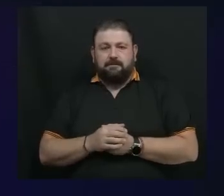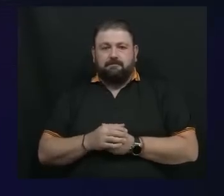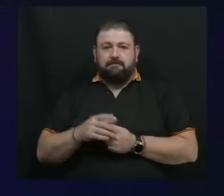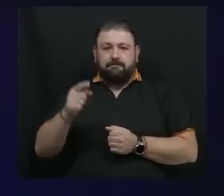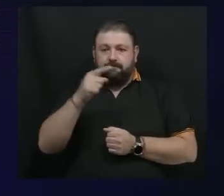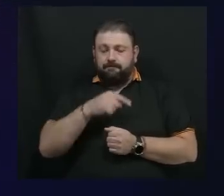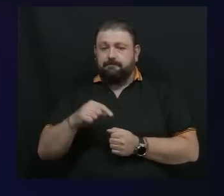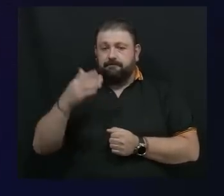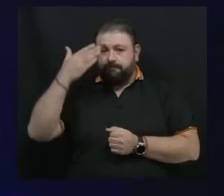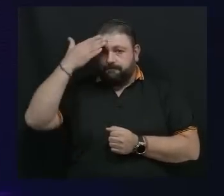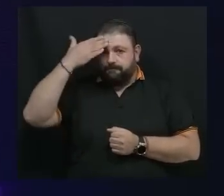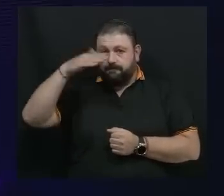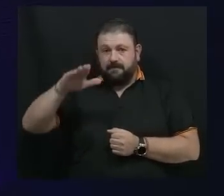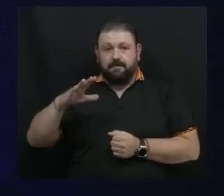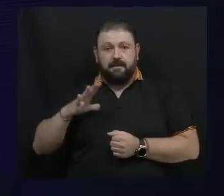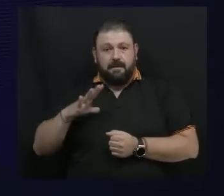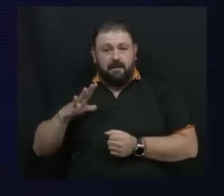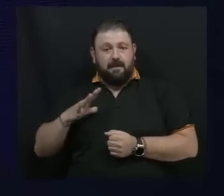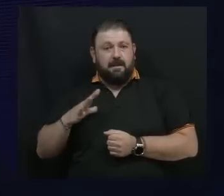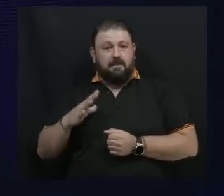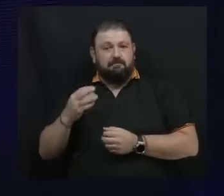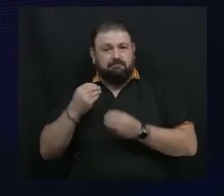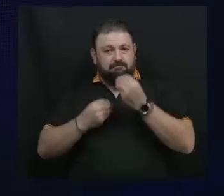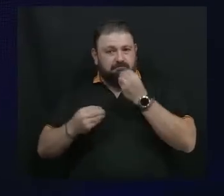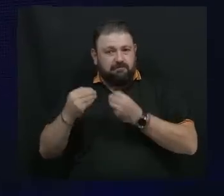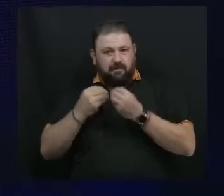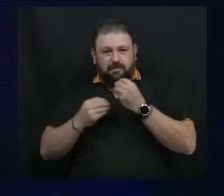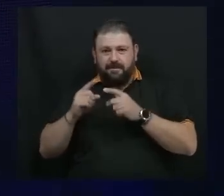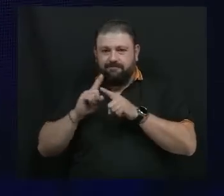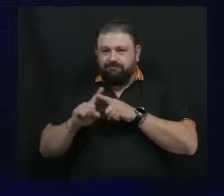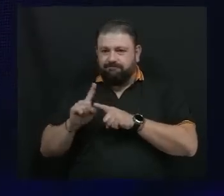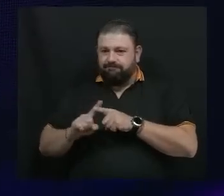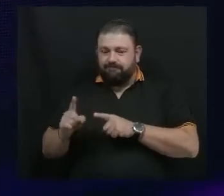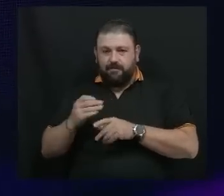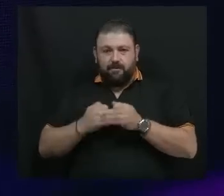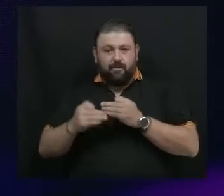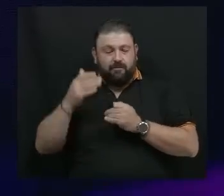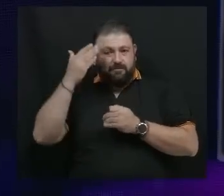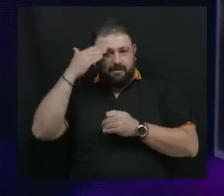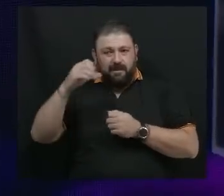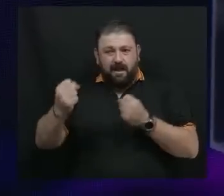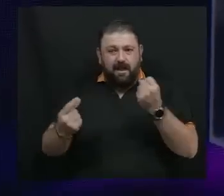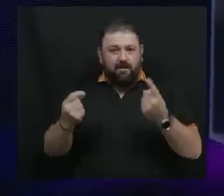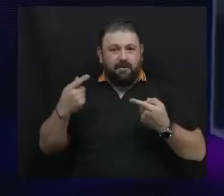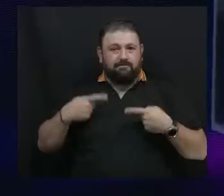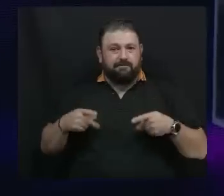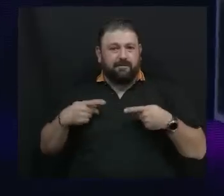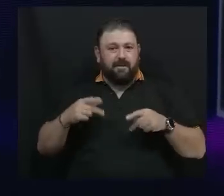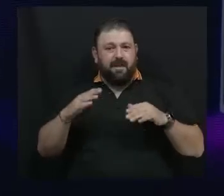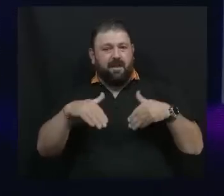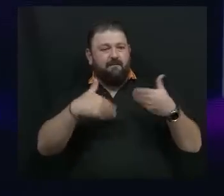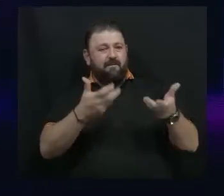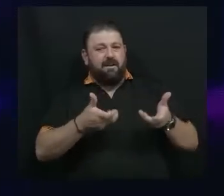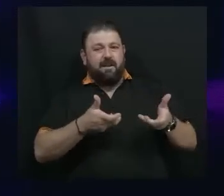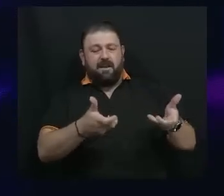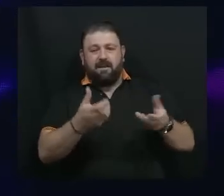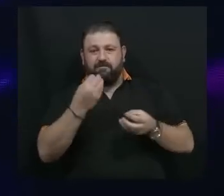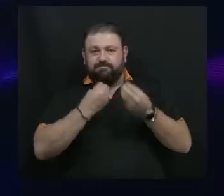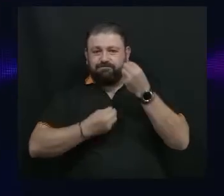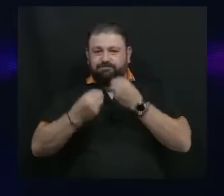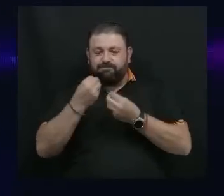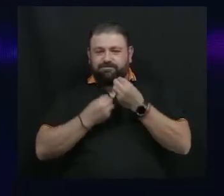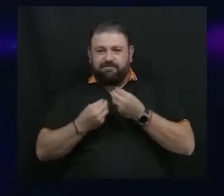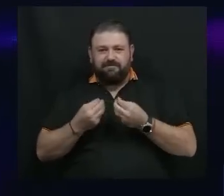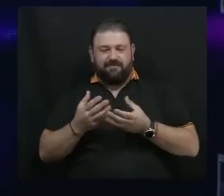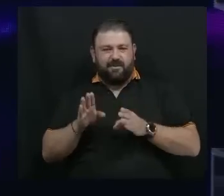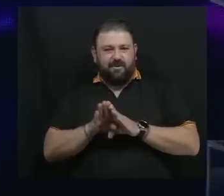hay comida, comemos comida chatarra, hay comida que pone lento el cerebro? ¿No han visto que hay gente que usted le cuenta un chiste y se ríe como a las 2 horas?